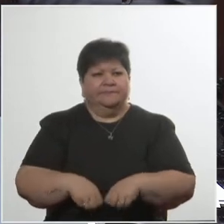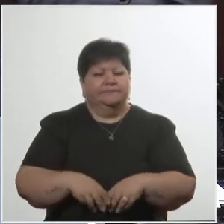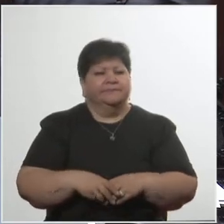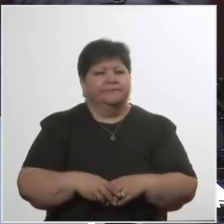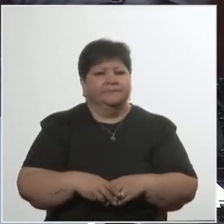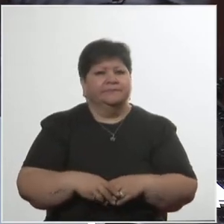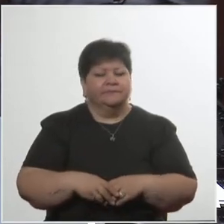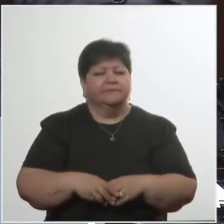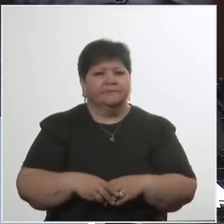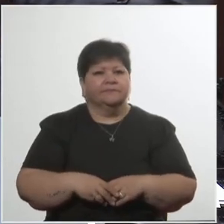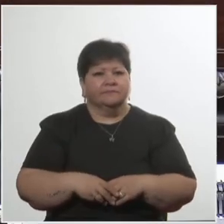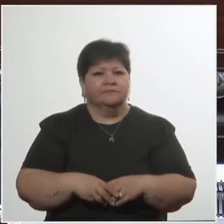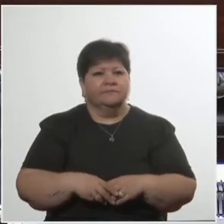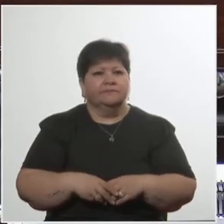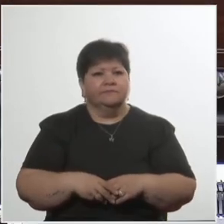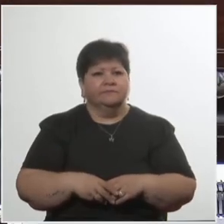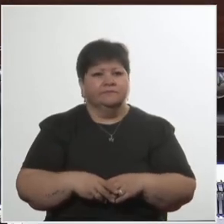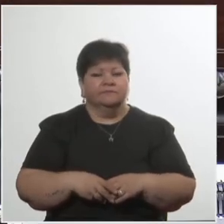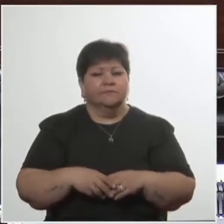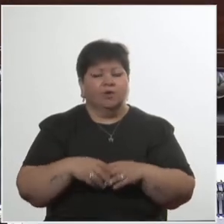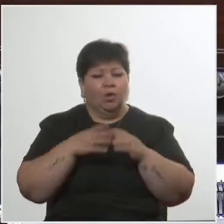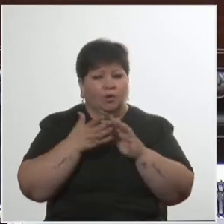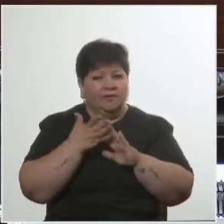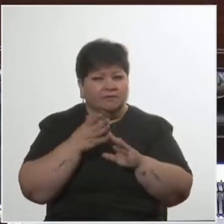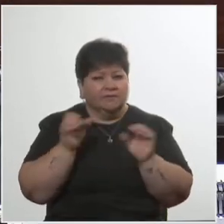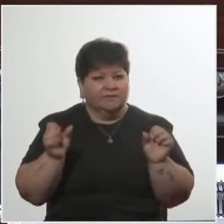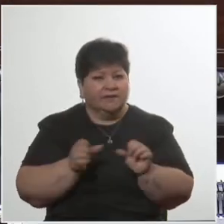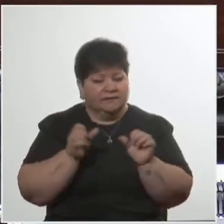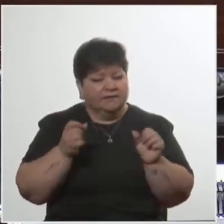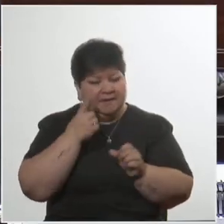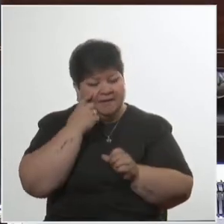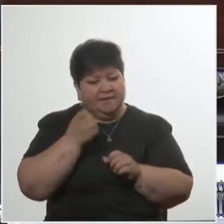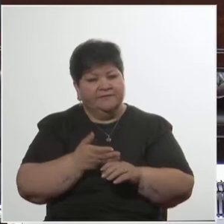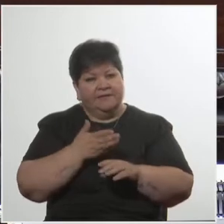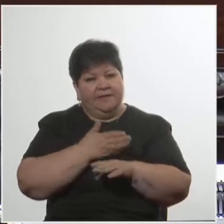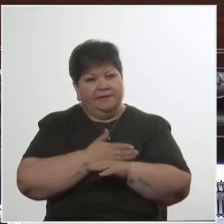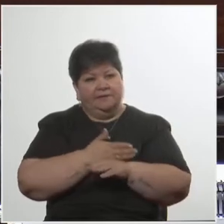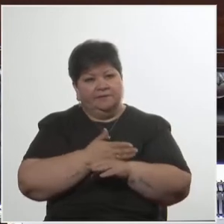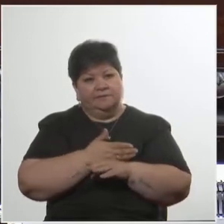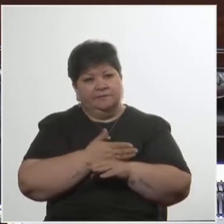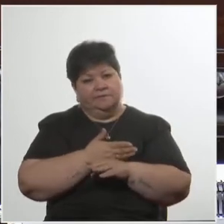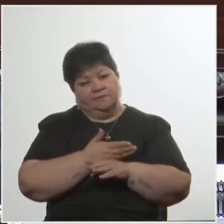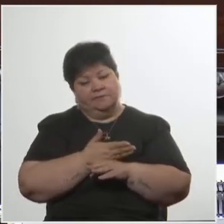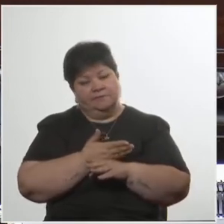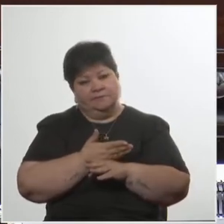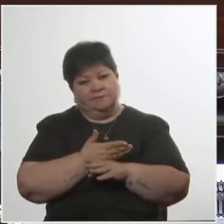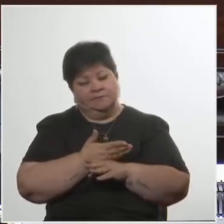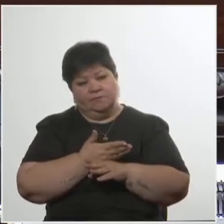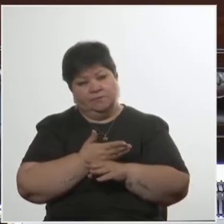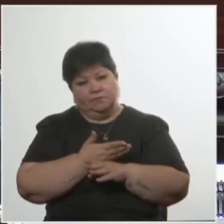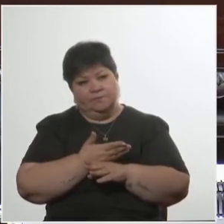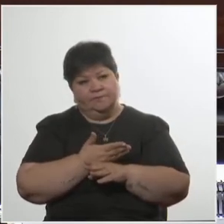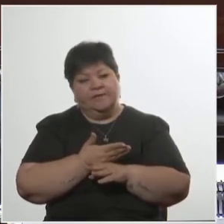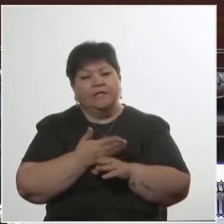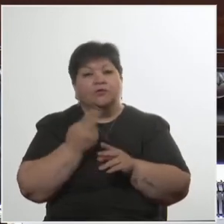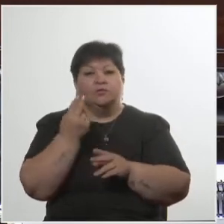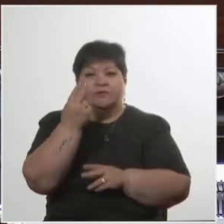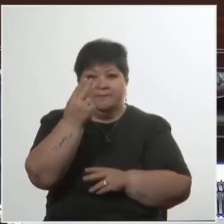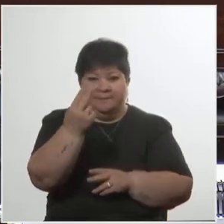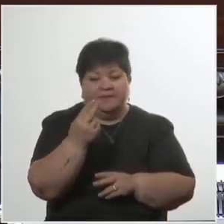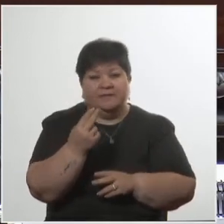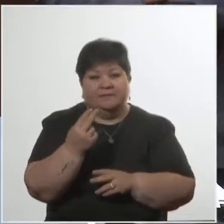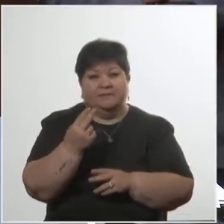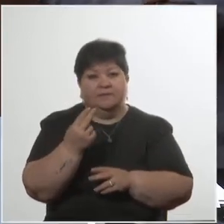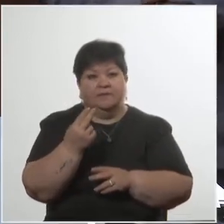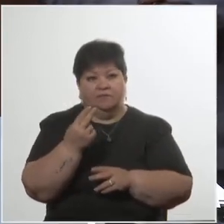Exactamente lo realizaremos Es simplemente para evitarnos mal me permite también eso lo voy